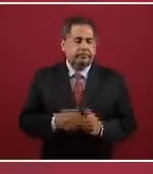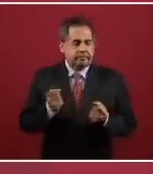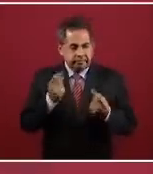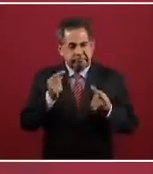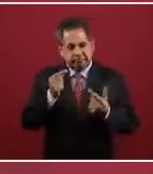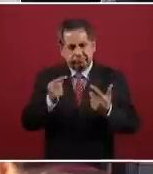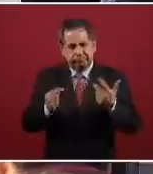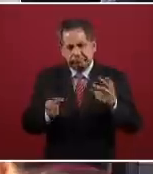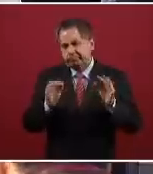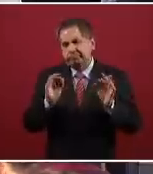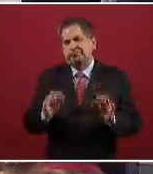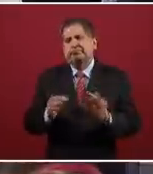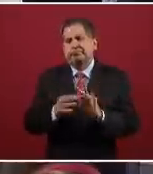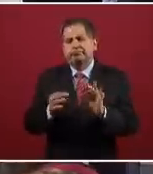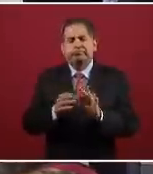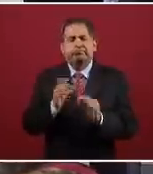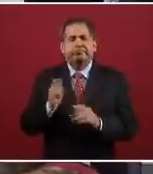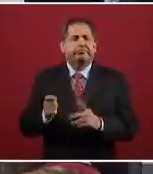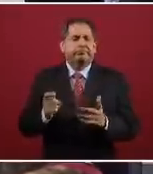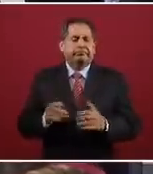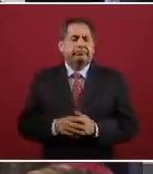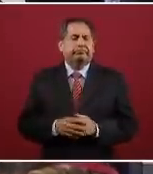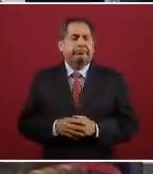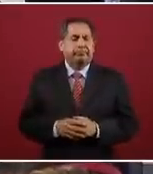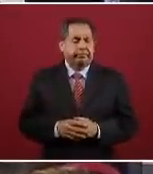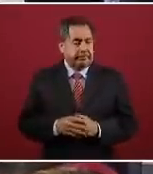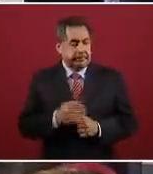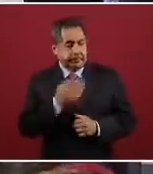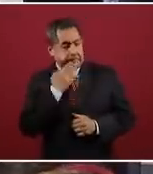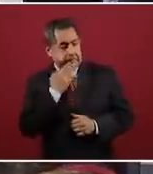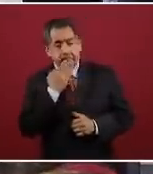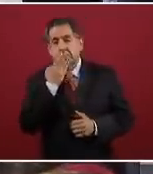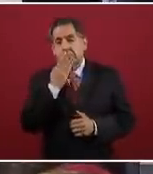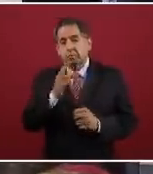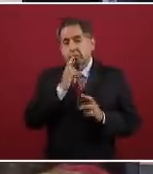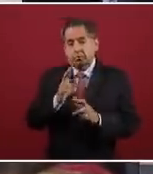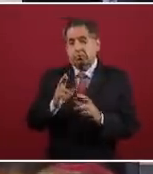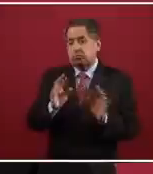acciones que van a dar resultados.